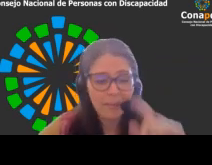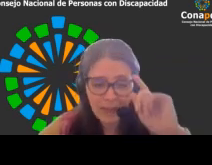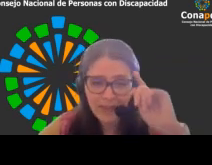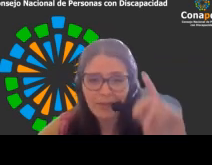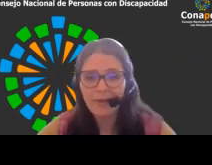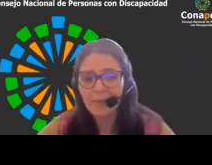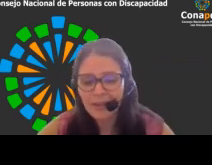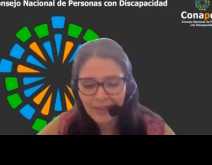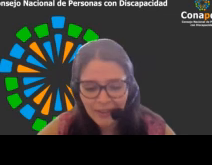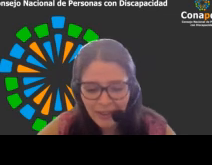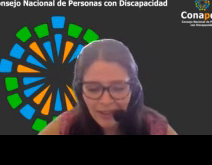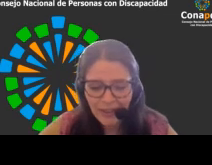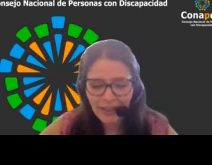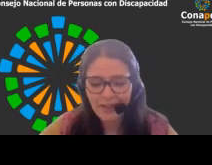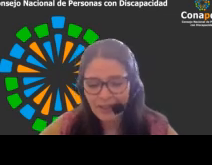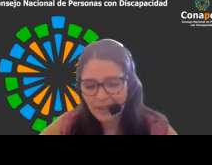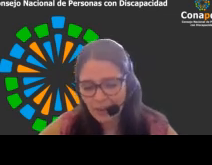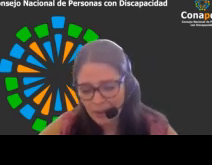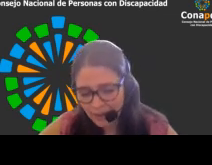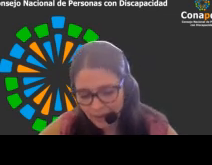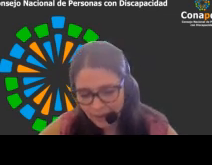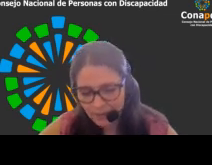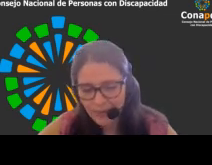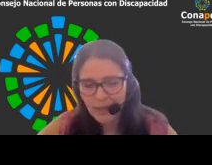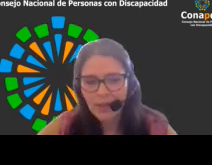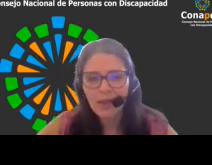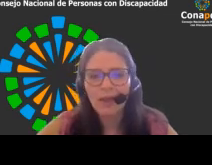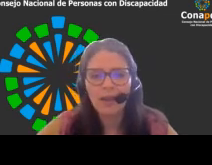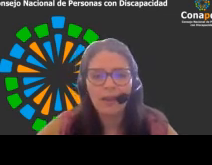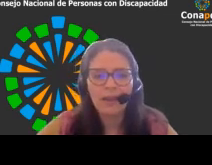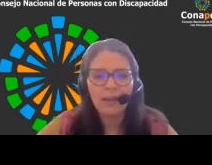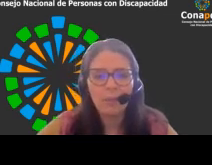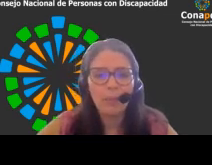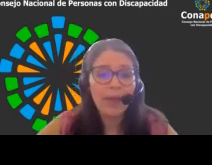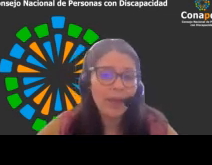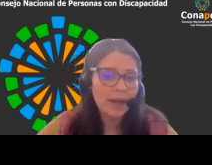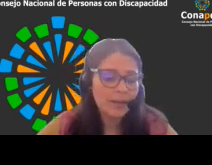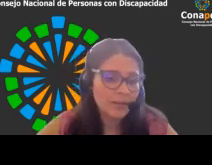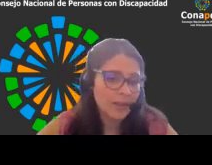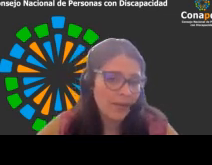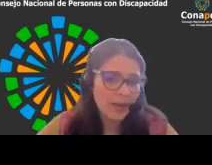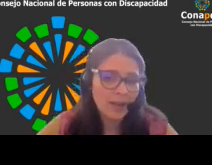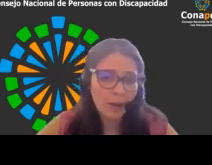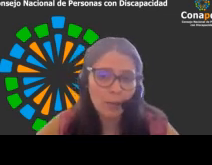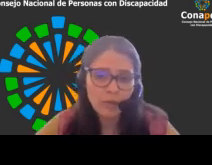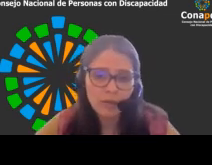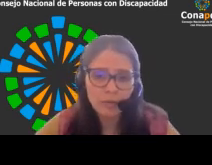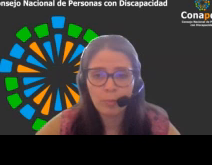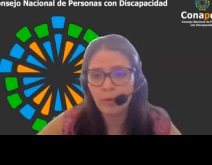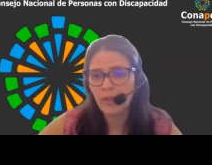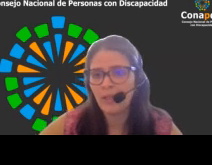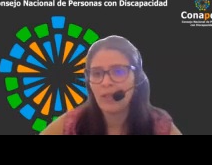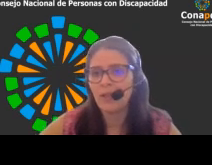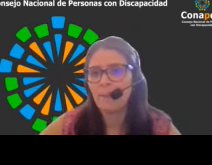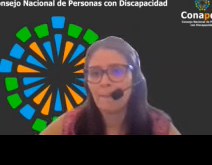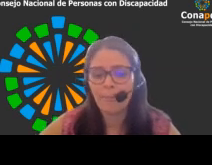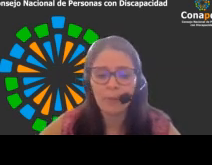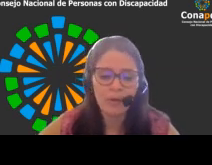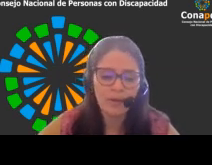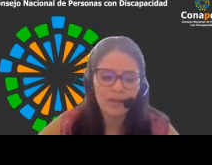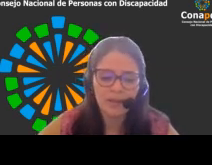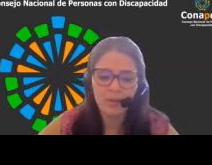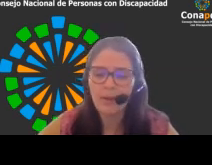ahí me leyeron la mente exactamente Pueden saber de negocios porque